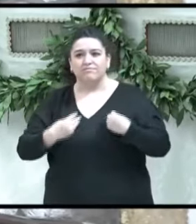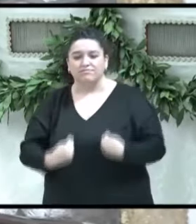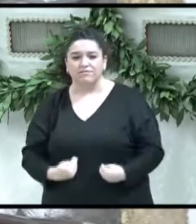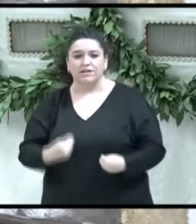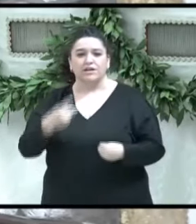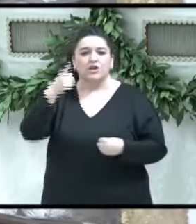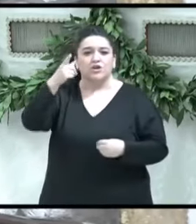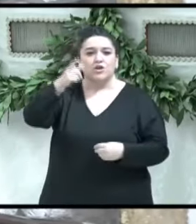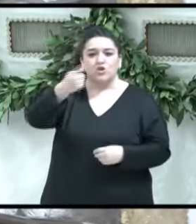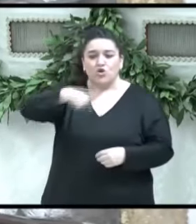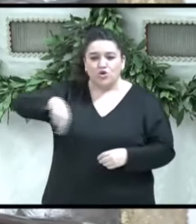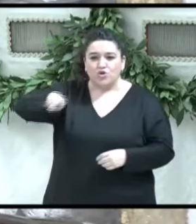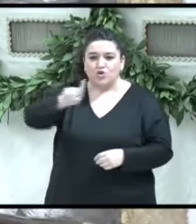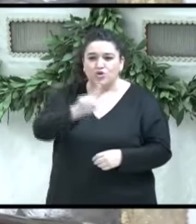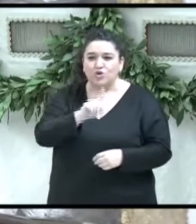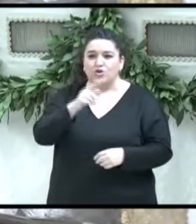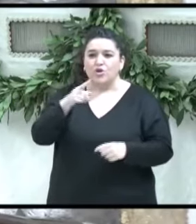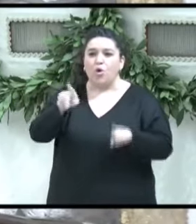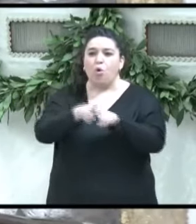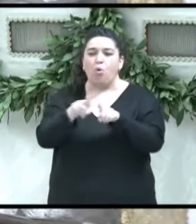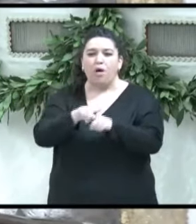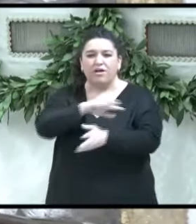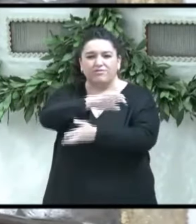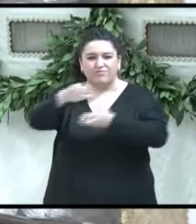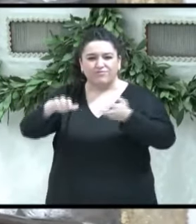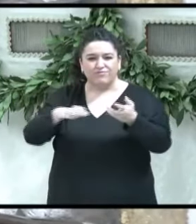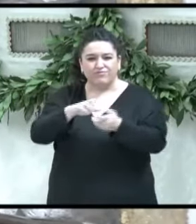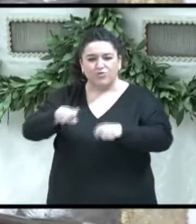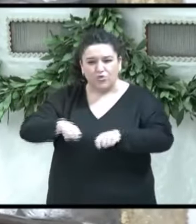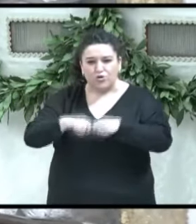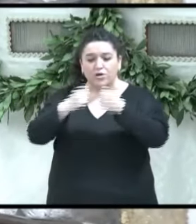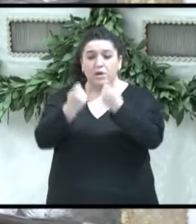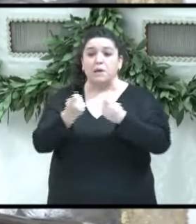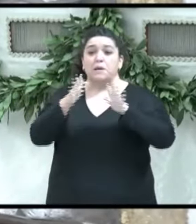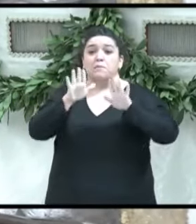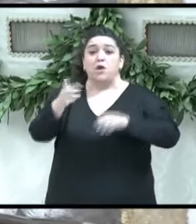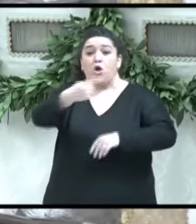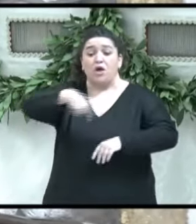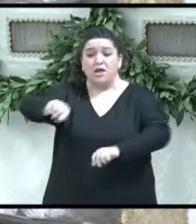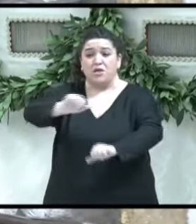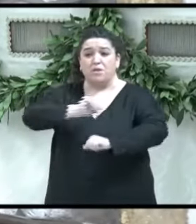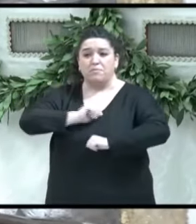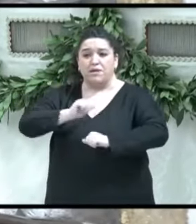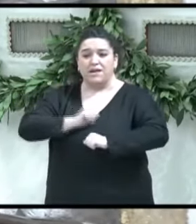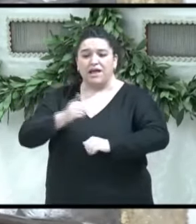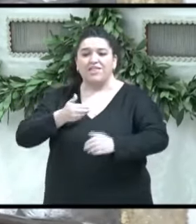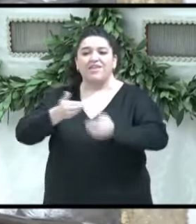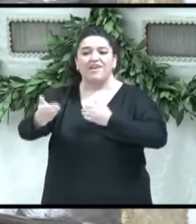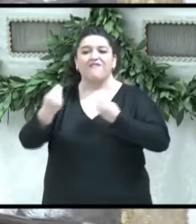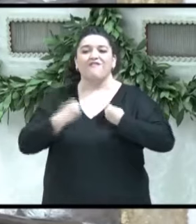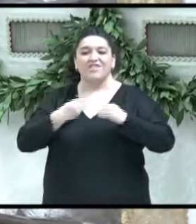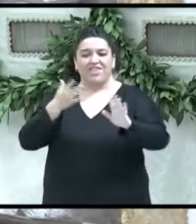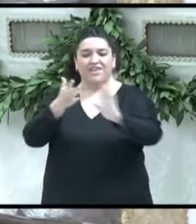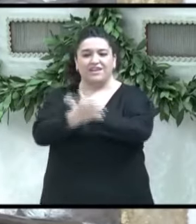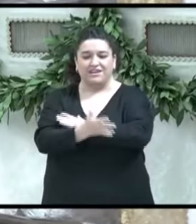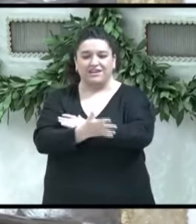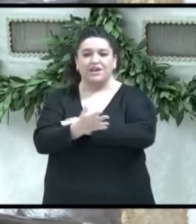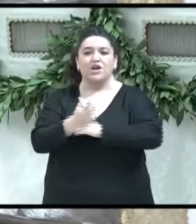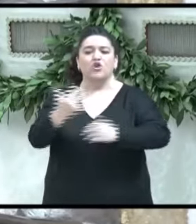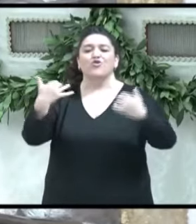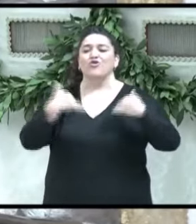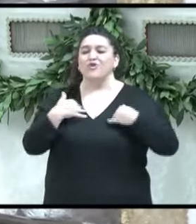su partida entre nosotros como una destrucción Pero ellos esperaban seguro en la inmortalidad sufrieron un